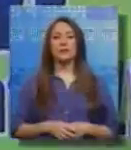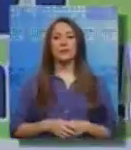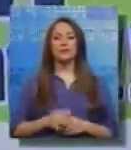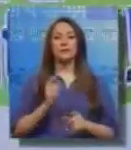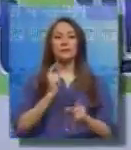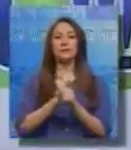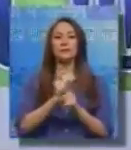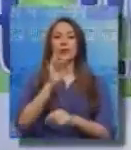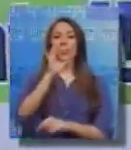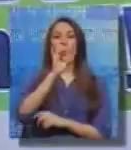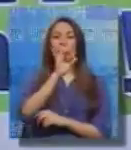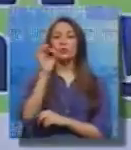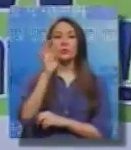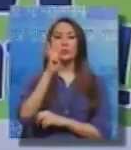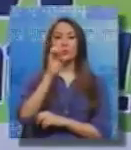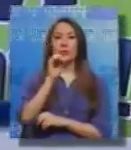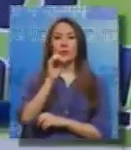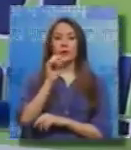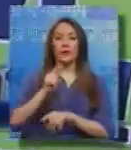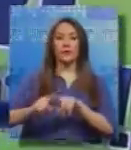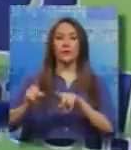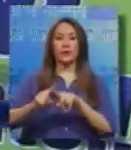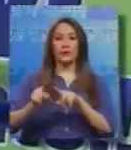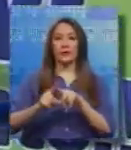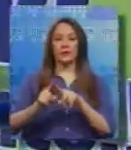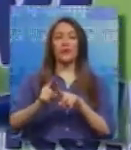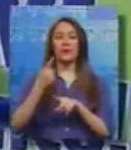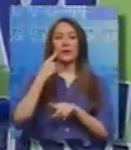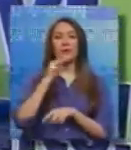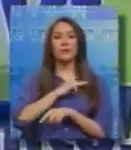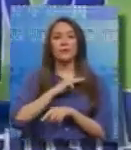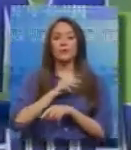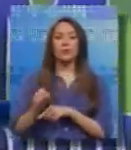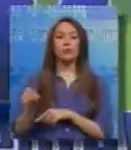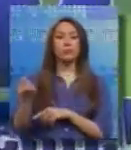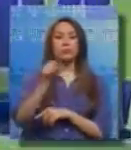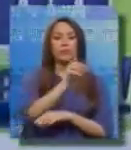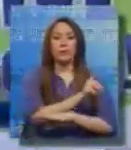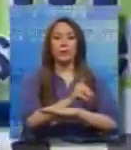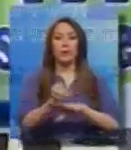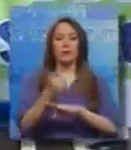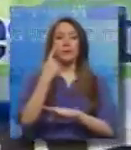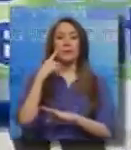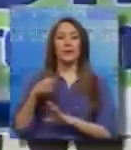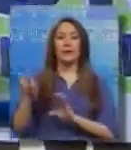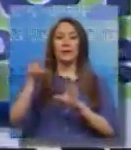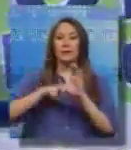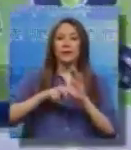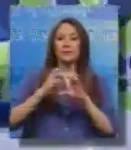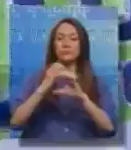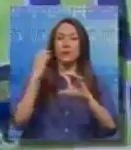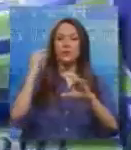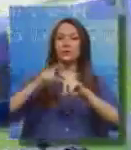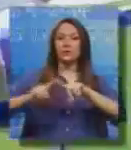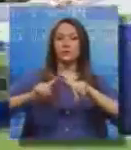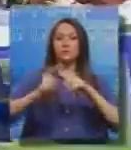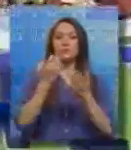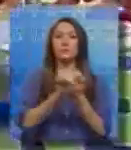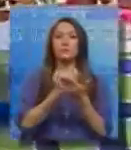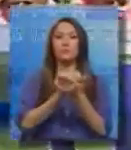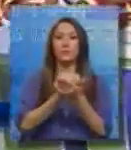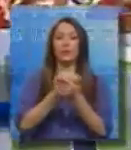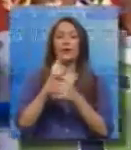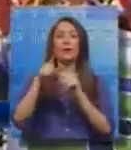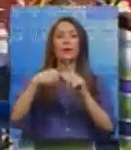con 840 gobiernos autónomos descentralizados, dirigentes de transportistas, representantes de la economía popular